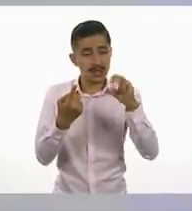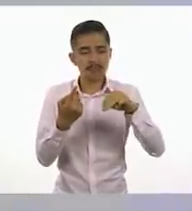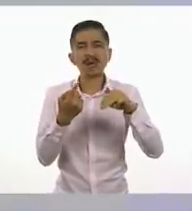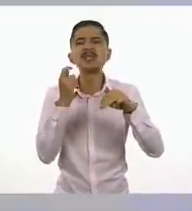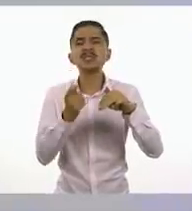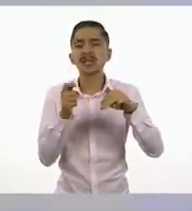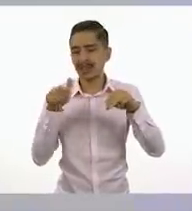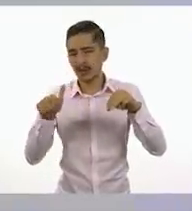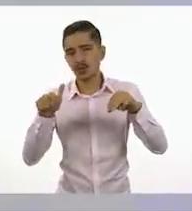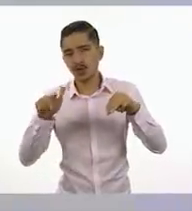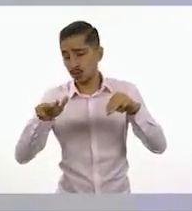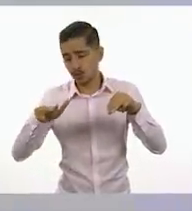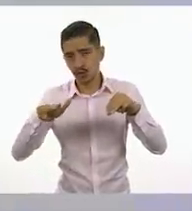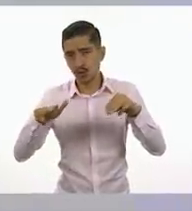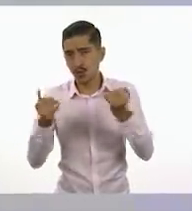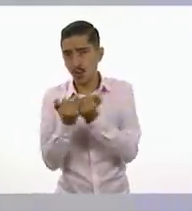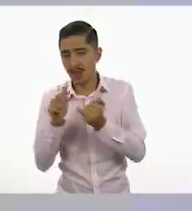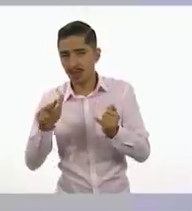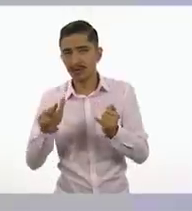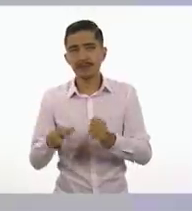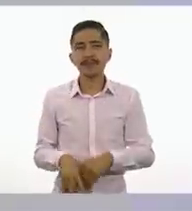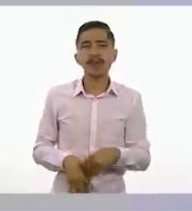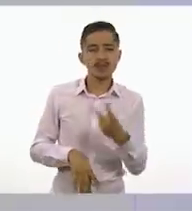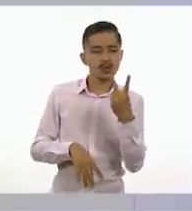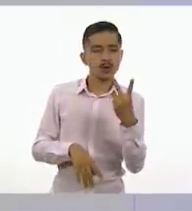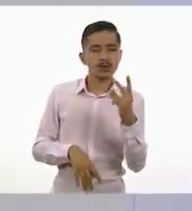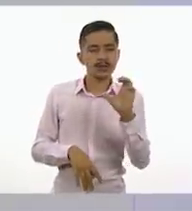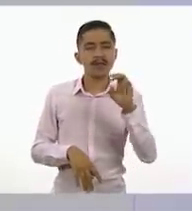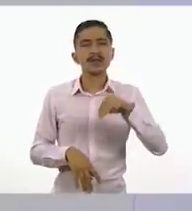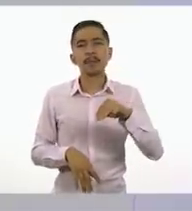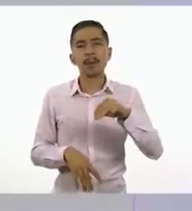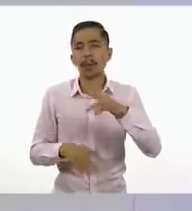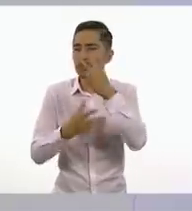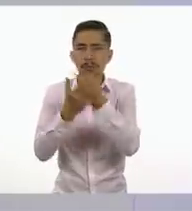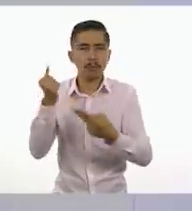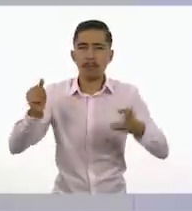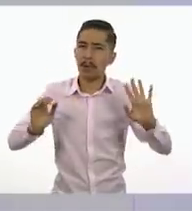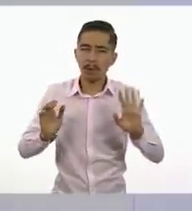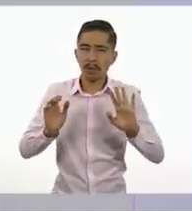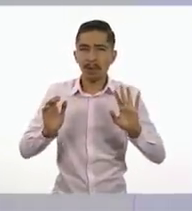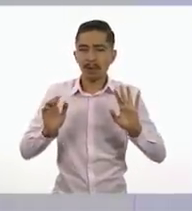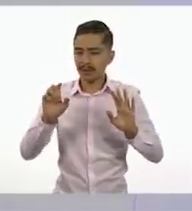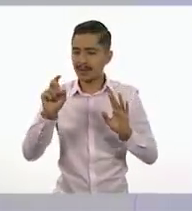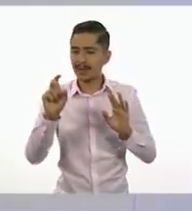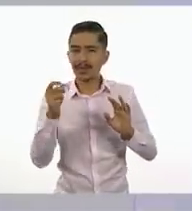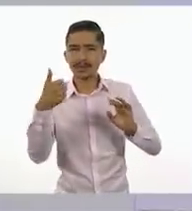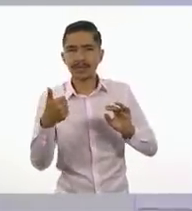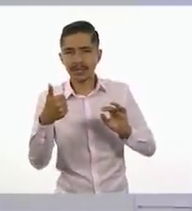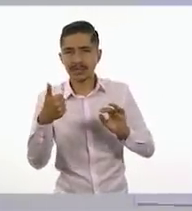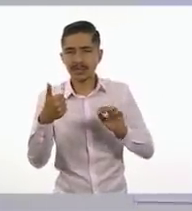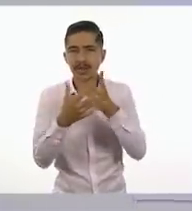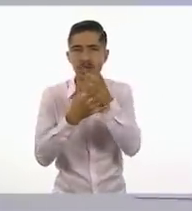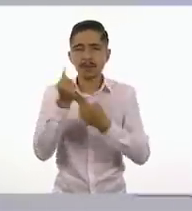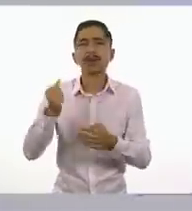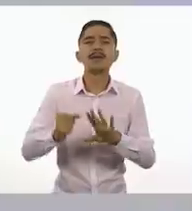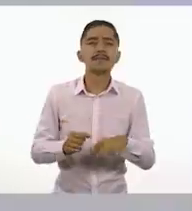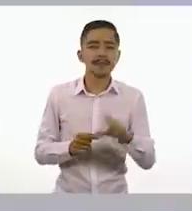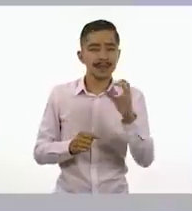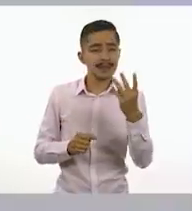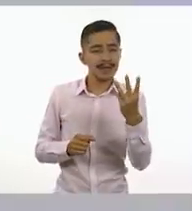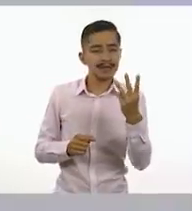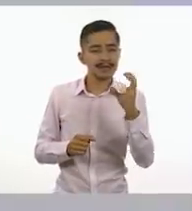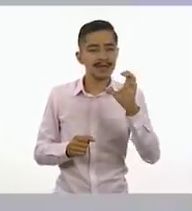Sí, 2 centímetros serían el doble. Sí. 36. 36, perfecto. 3 centímetros,